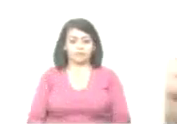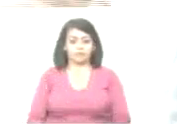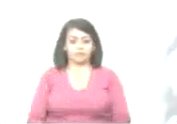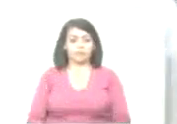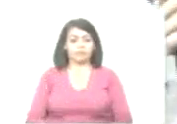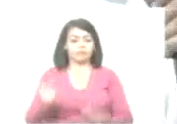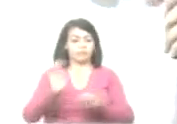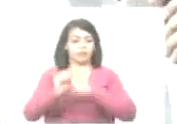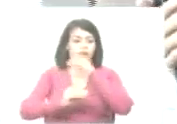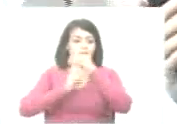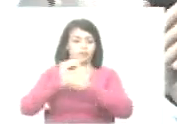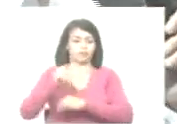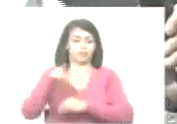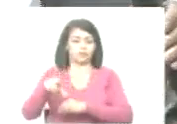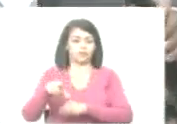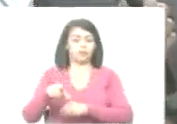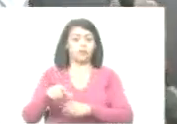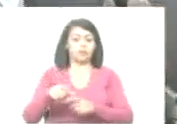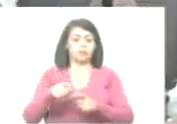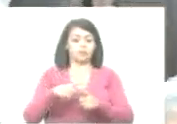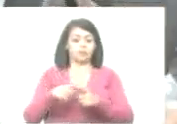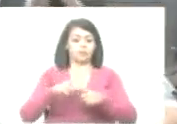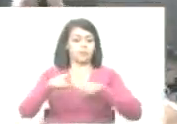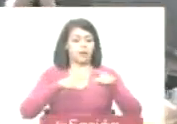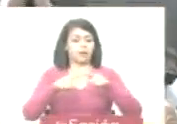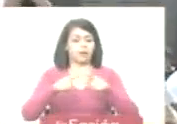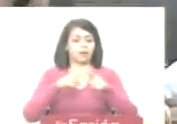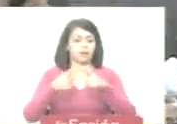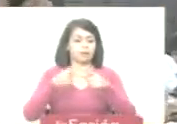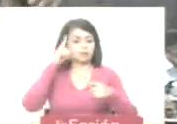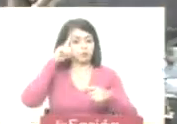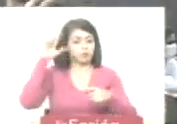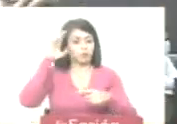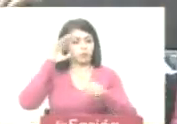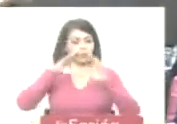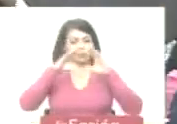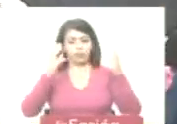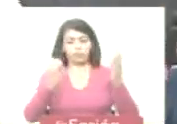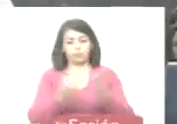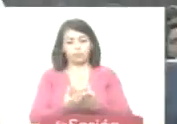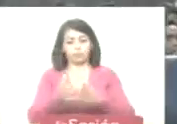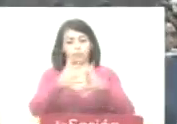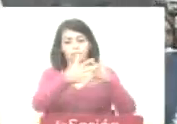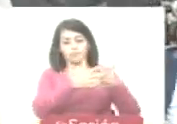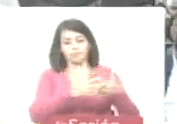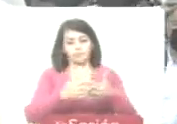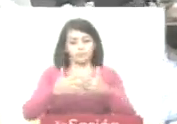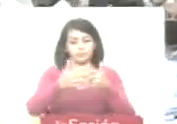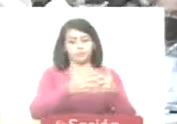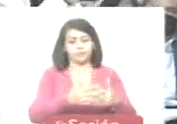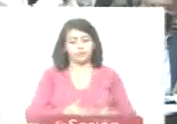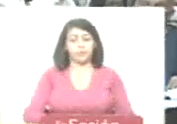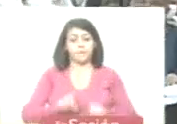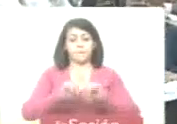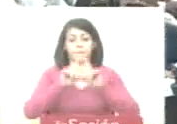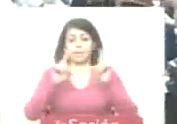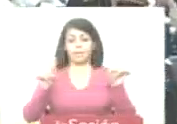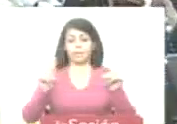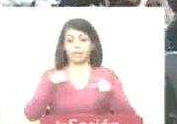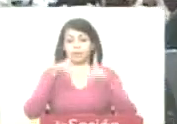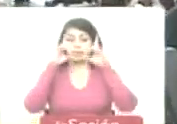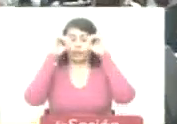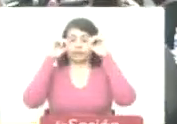que nada más opera en los delirios del mundo imperialista. Pero así es que se toman